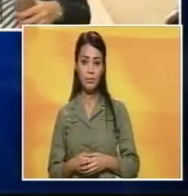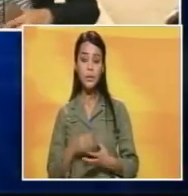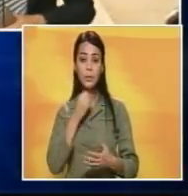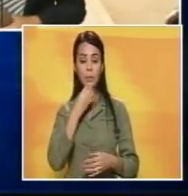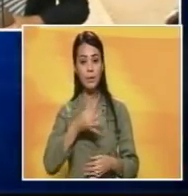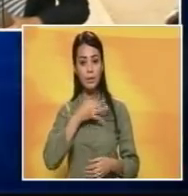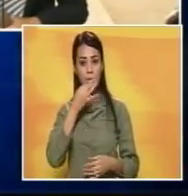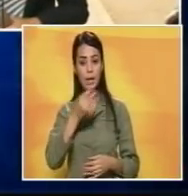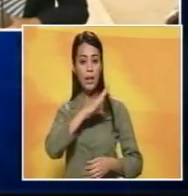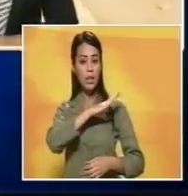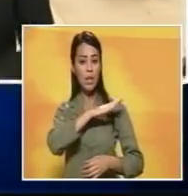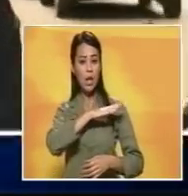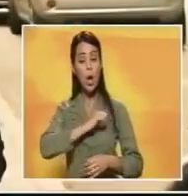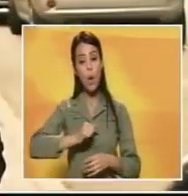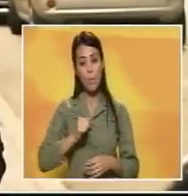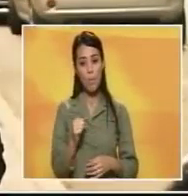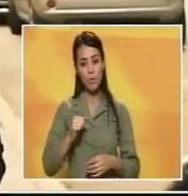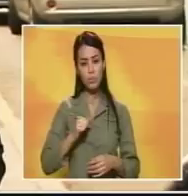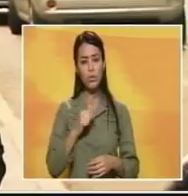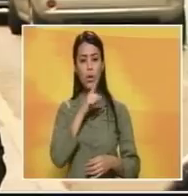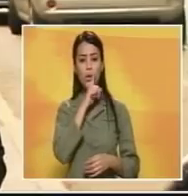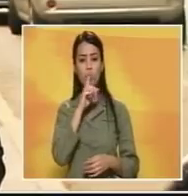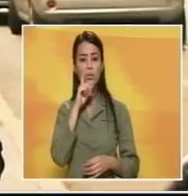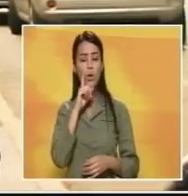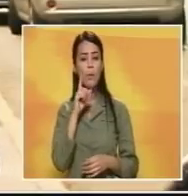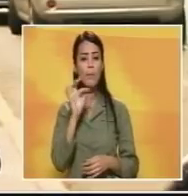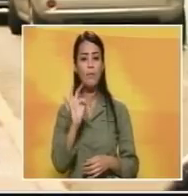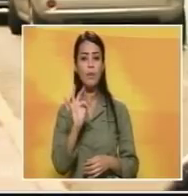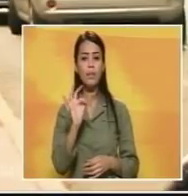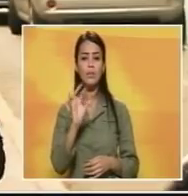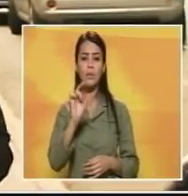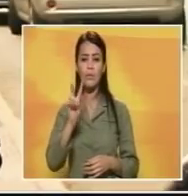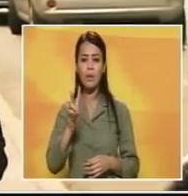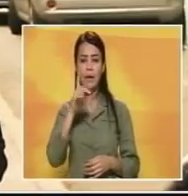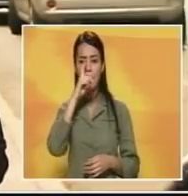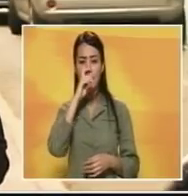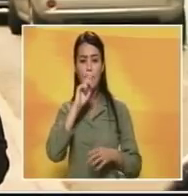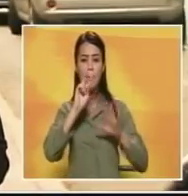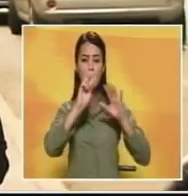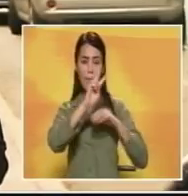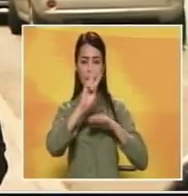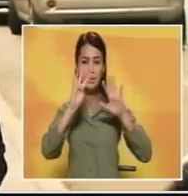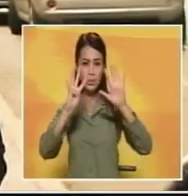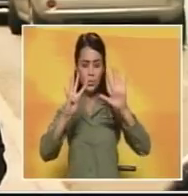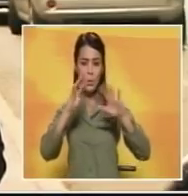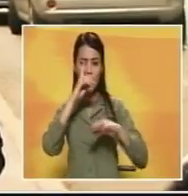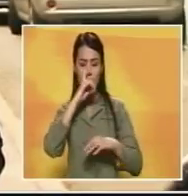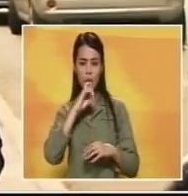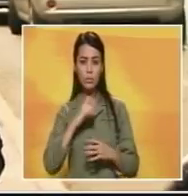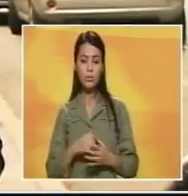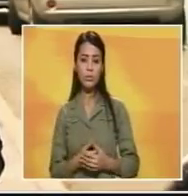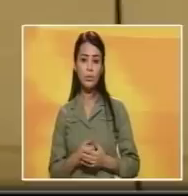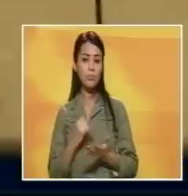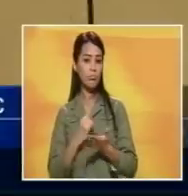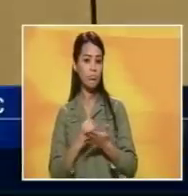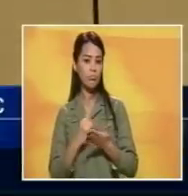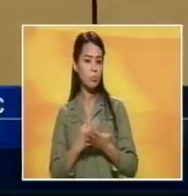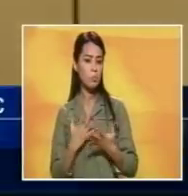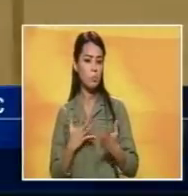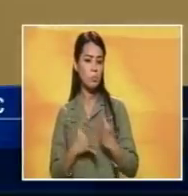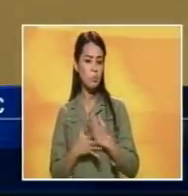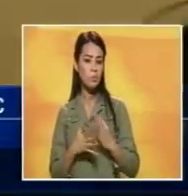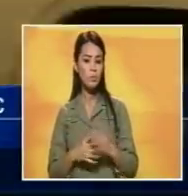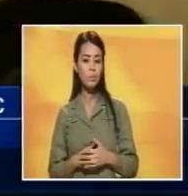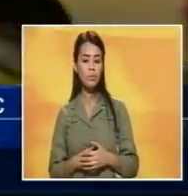Buenas tardes. El funcionario fue identificado como Fredinson Velázquez Fernández, de 29 años, y estaba adscrito a la subdelegación